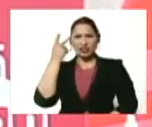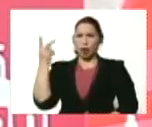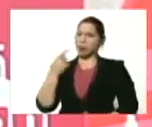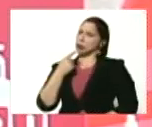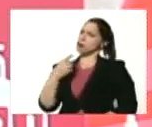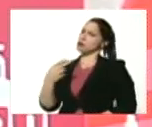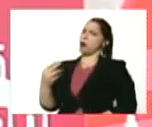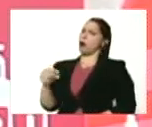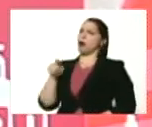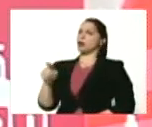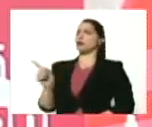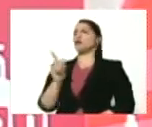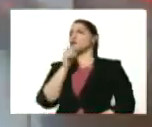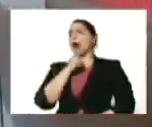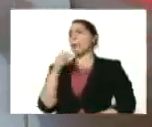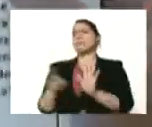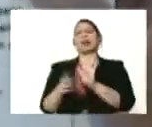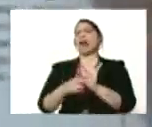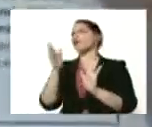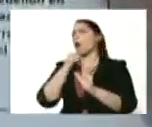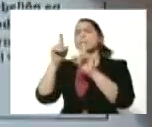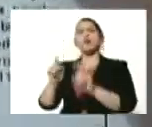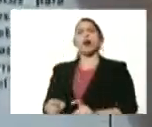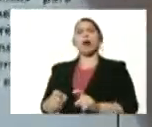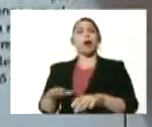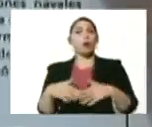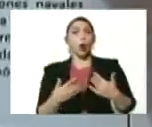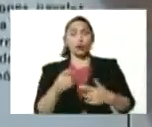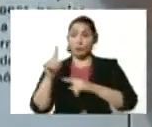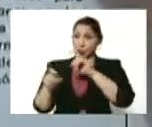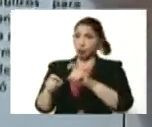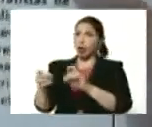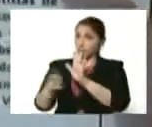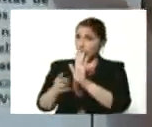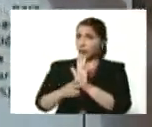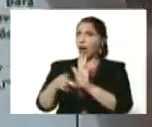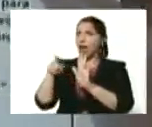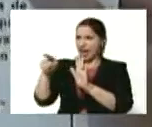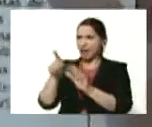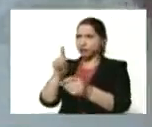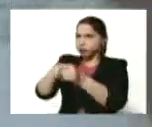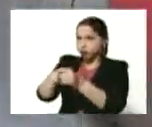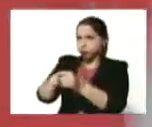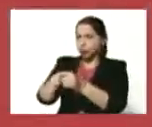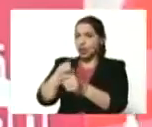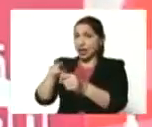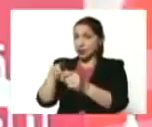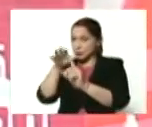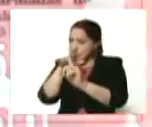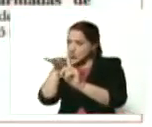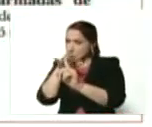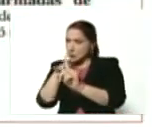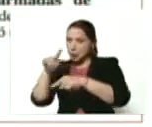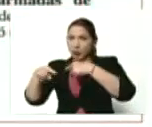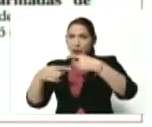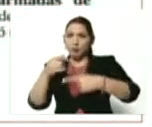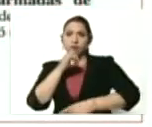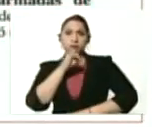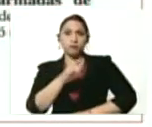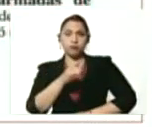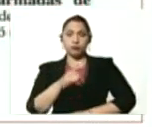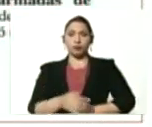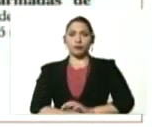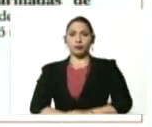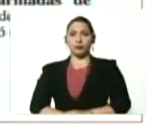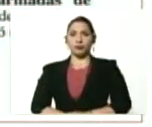no, eso no es cierto, ustedes no tienen pruebas. Cuando le preguntaron si era verdad que él estaba involucrado en el complot que fue denunciado por The